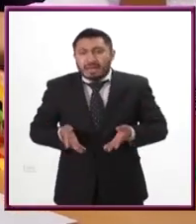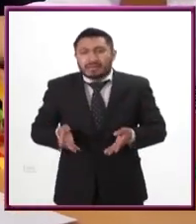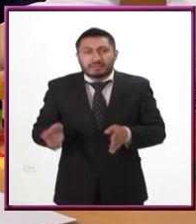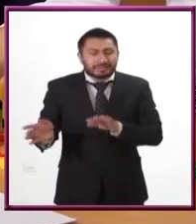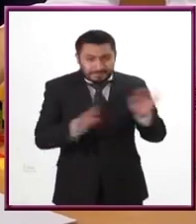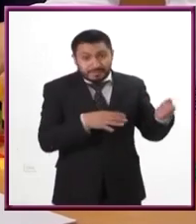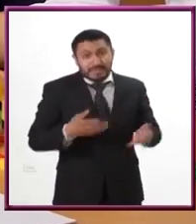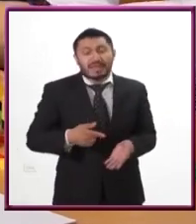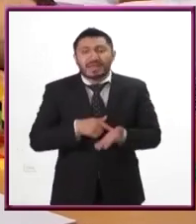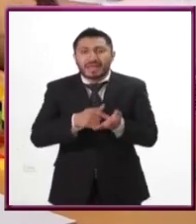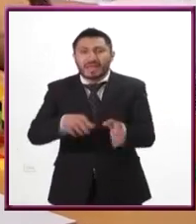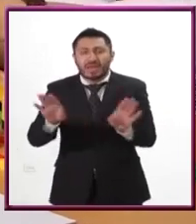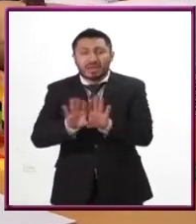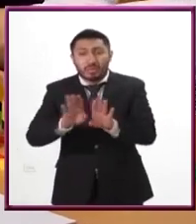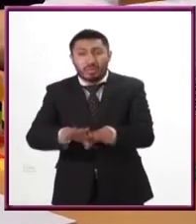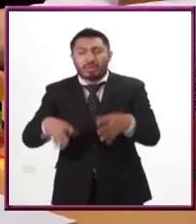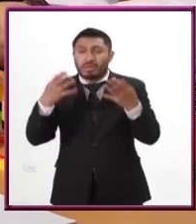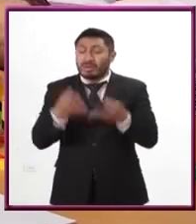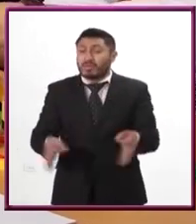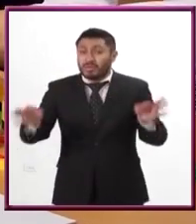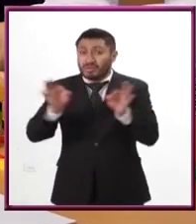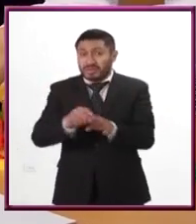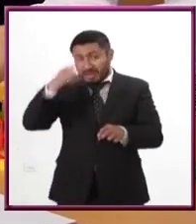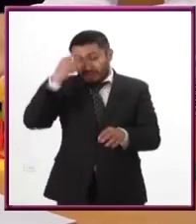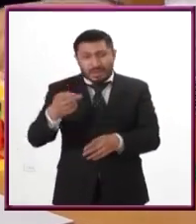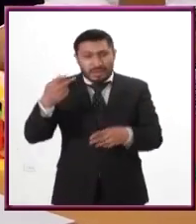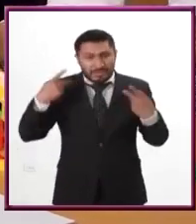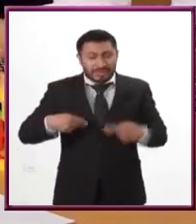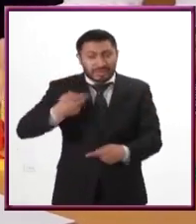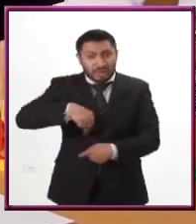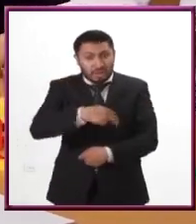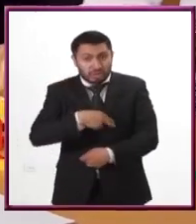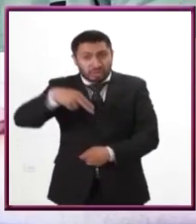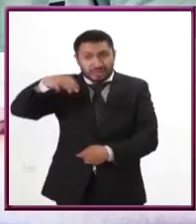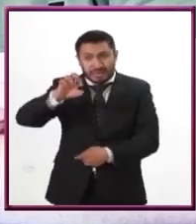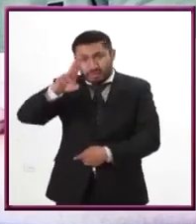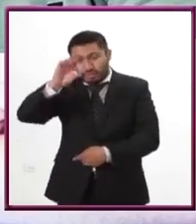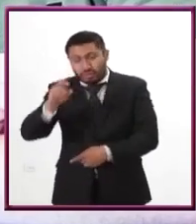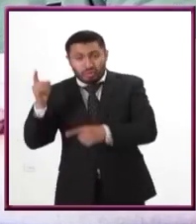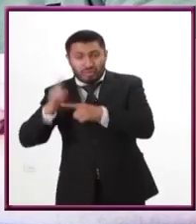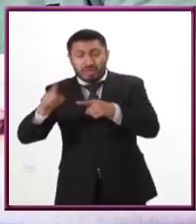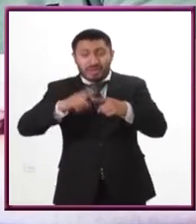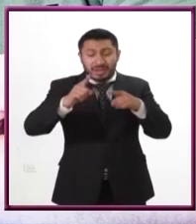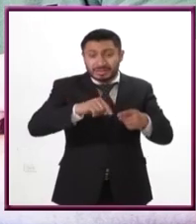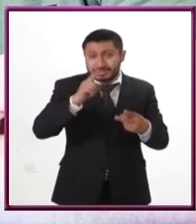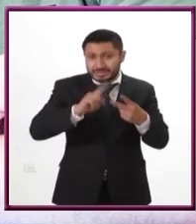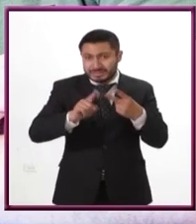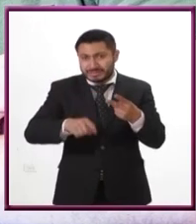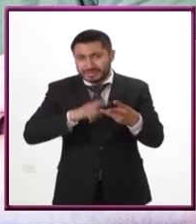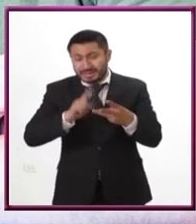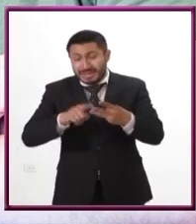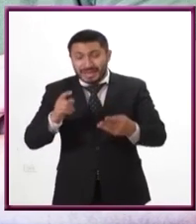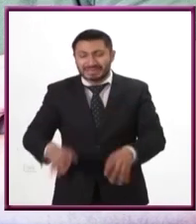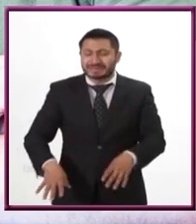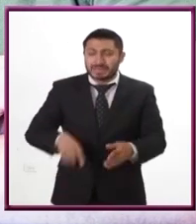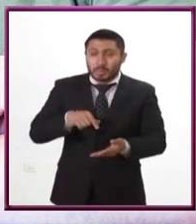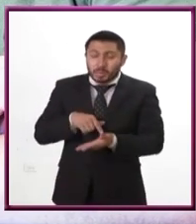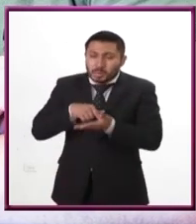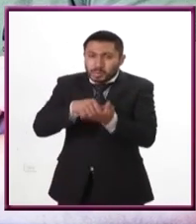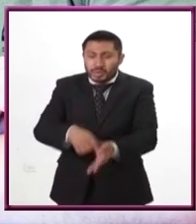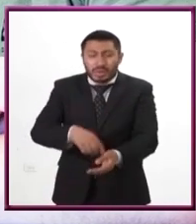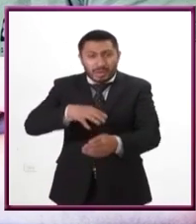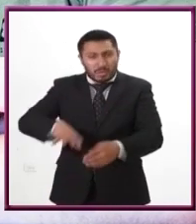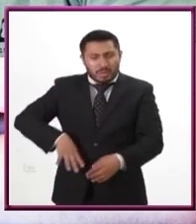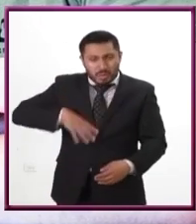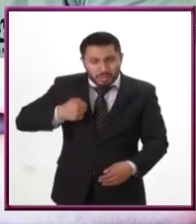la visión que teníamos respecto a las personas neurodivergentes. Y en tercera, detonó y fortaleció un movimiento que lucha por